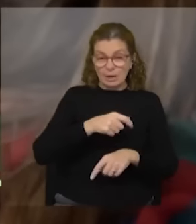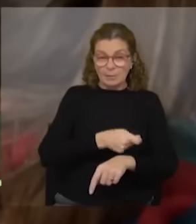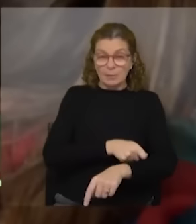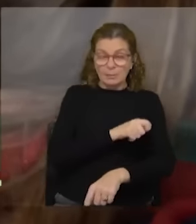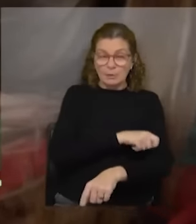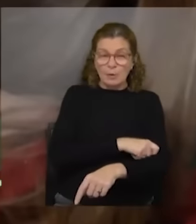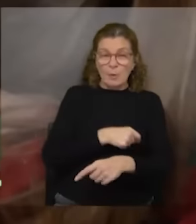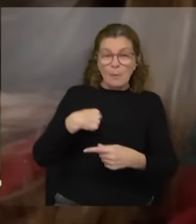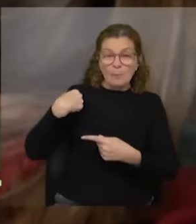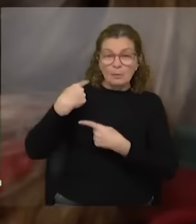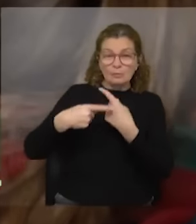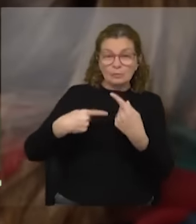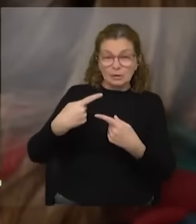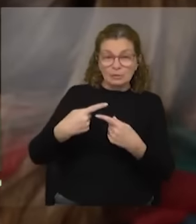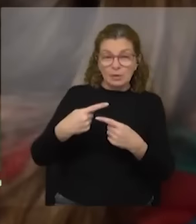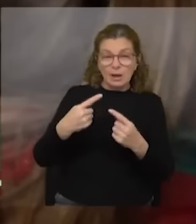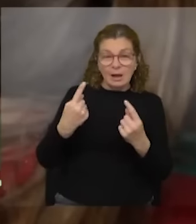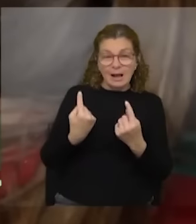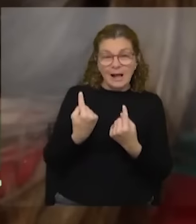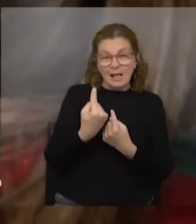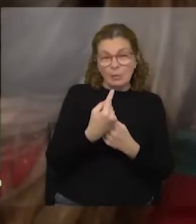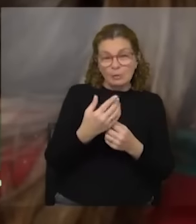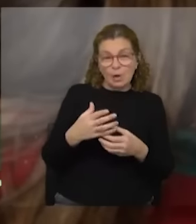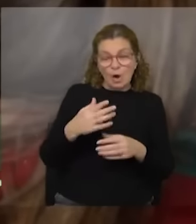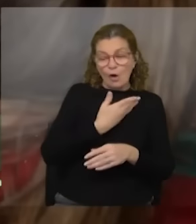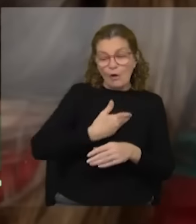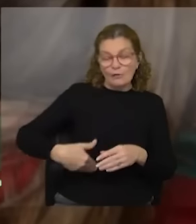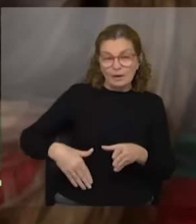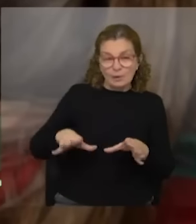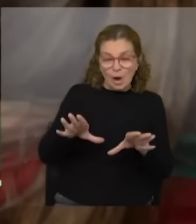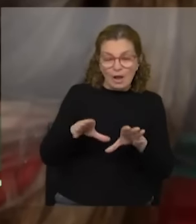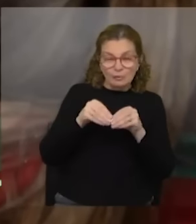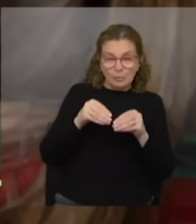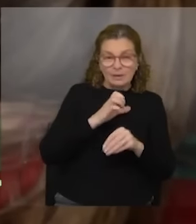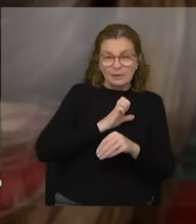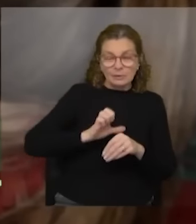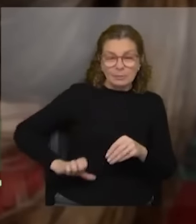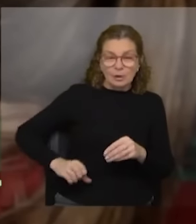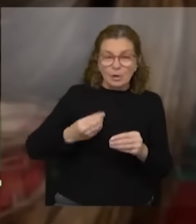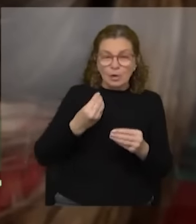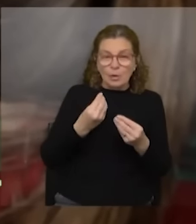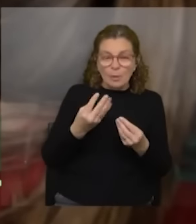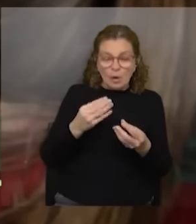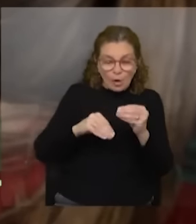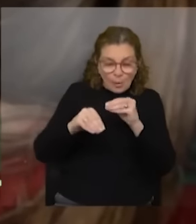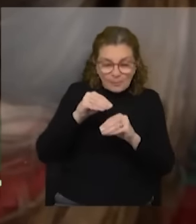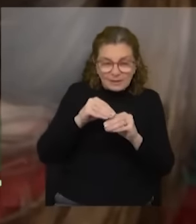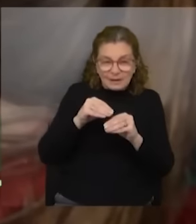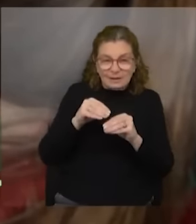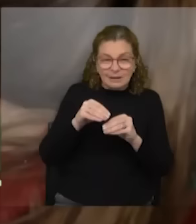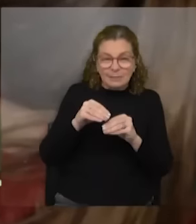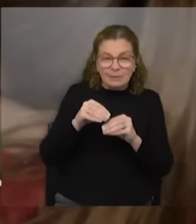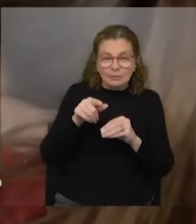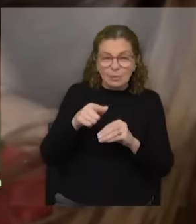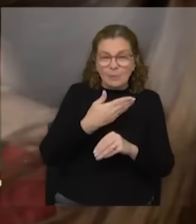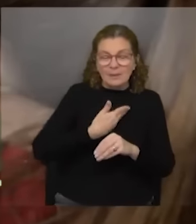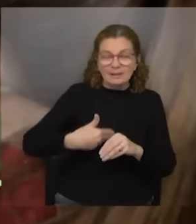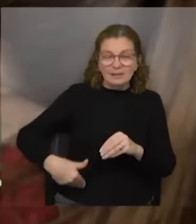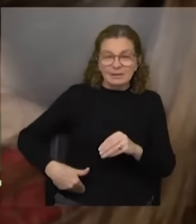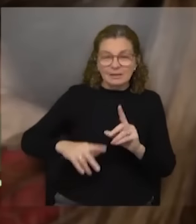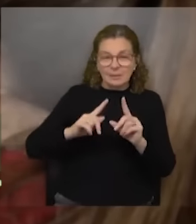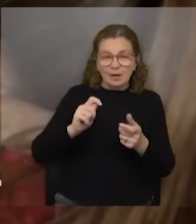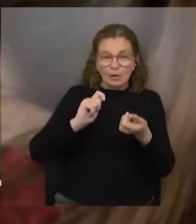refundacional de cada gobierno que ASUME justamente el poder ejecutivo Cómo combinaría justamente La Asunción de de su presidencia con